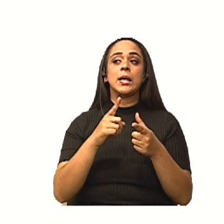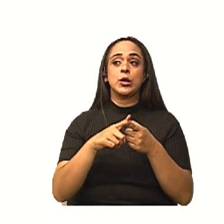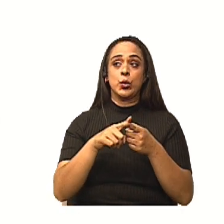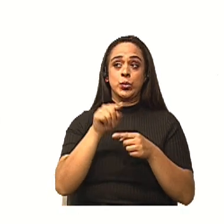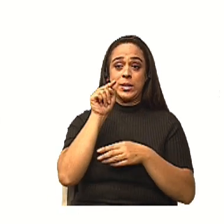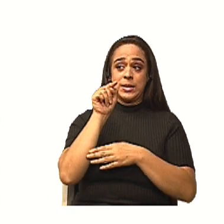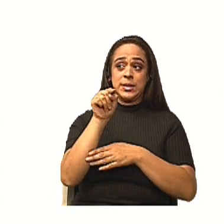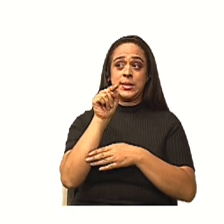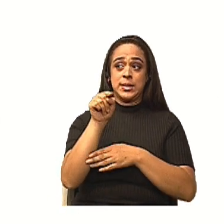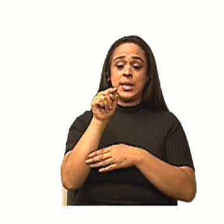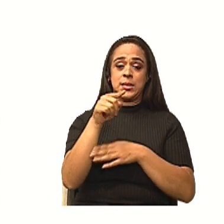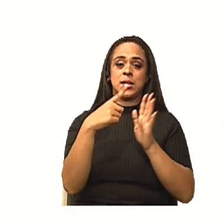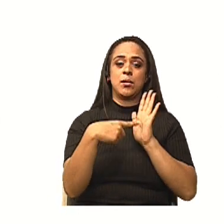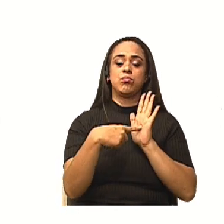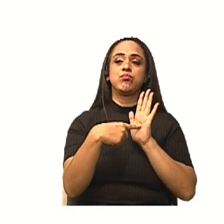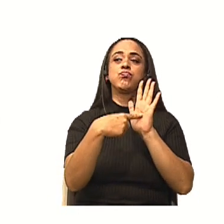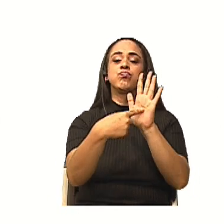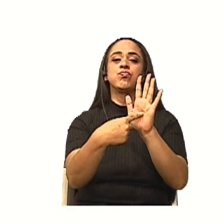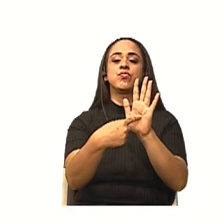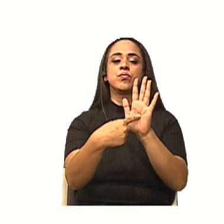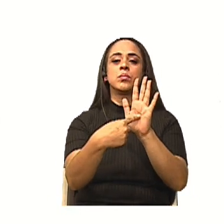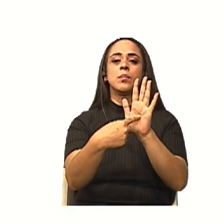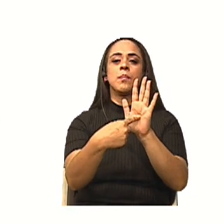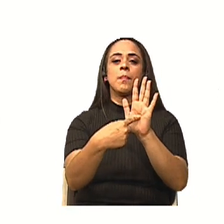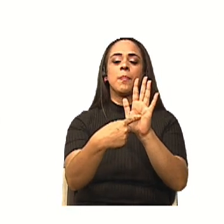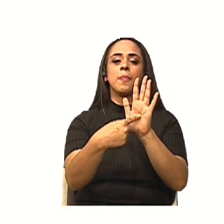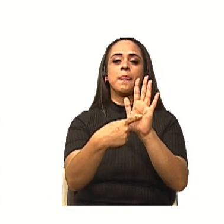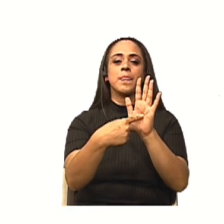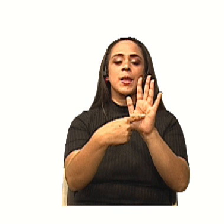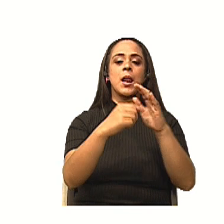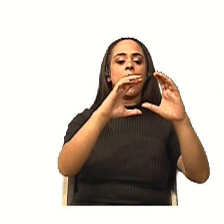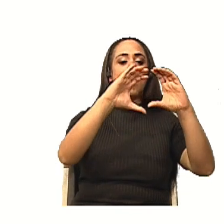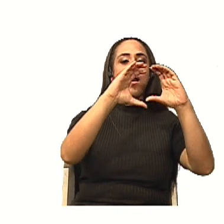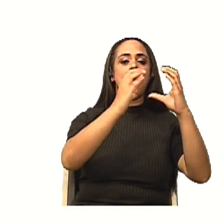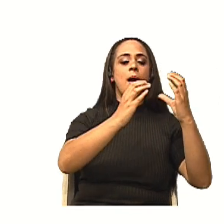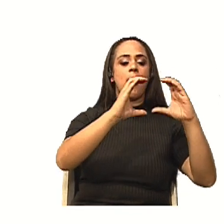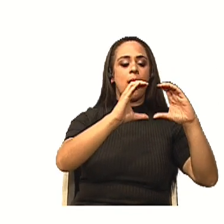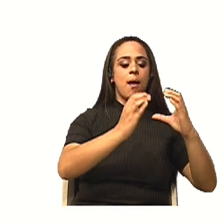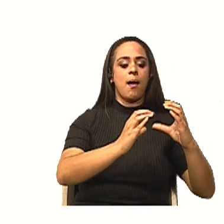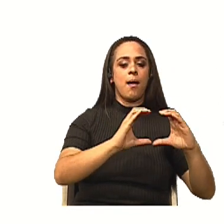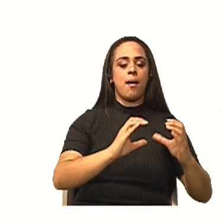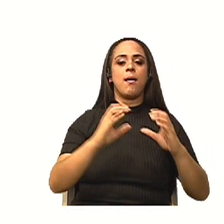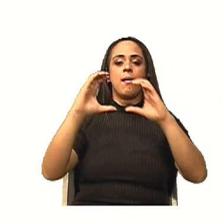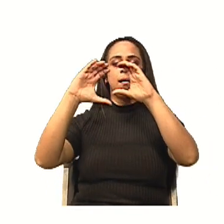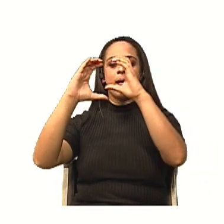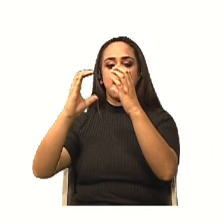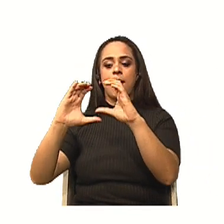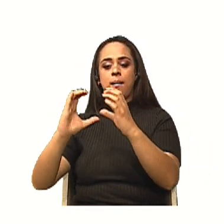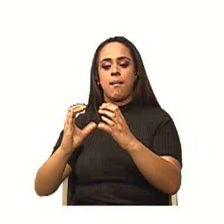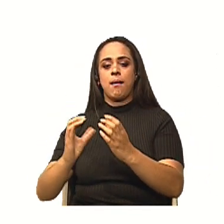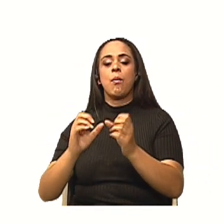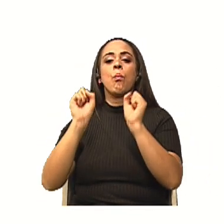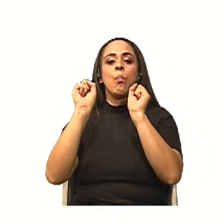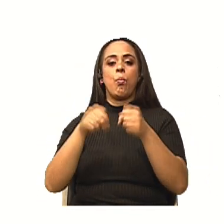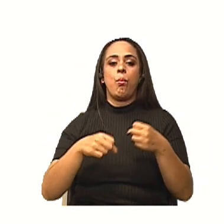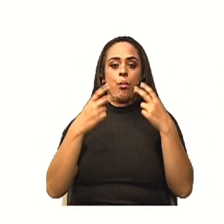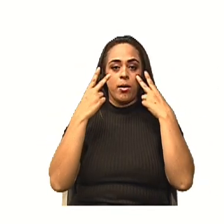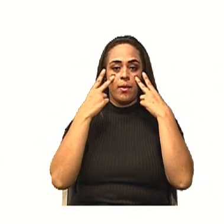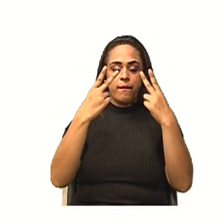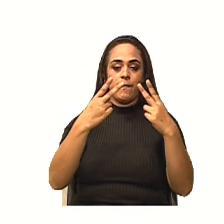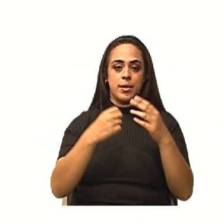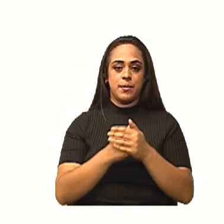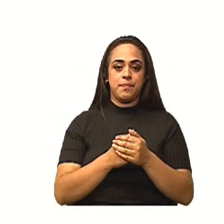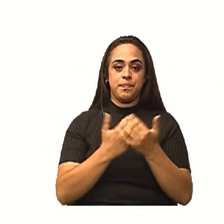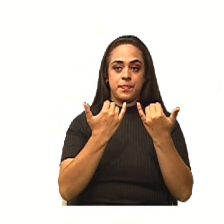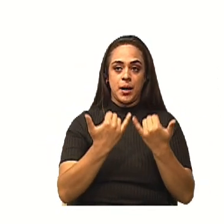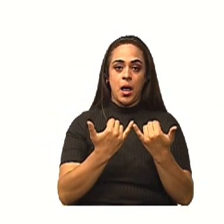esta que está acá en la pantalla sería la clasificación de la materia que nosotros podemos ver. Vamos a